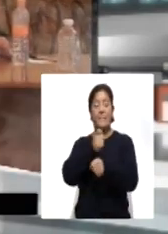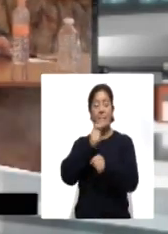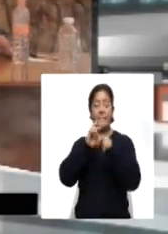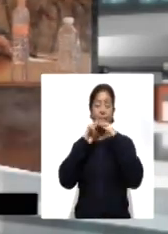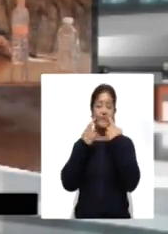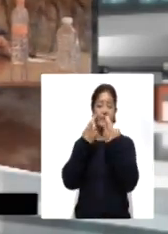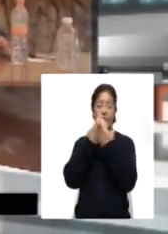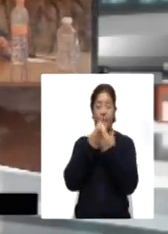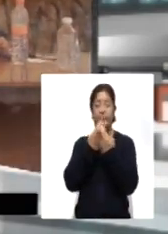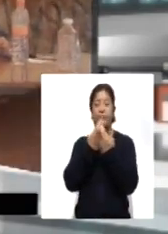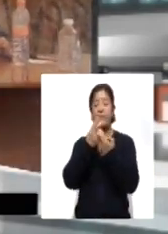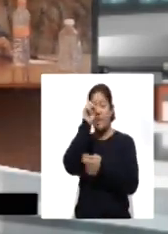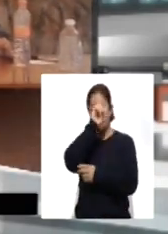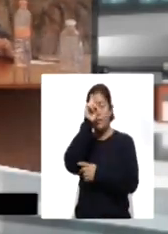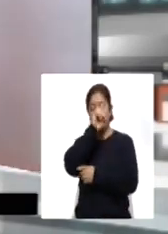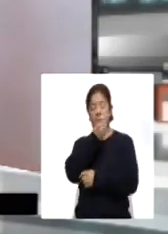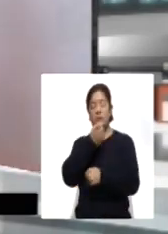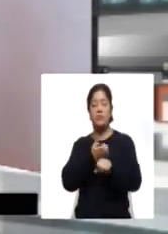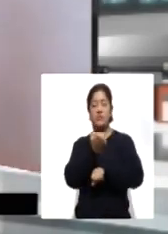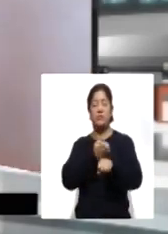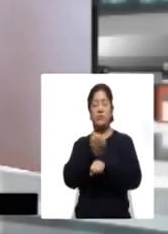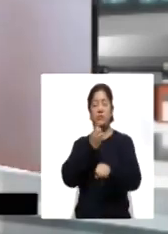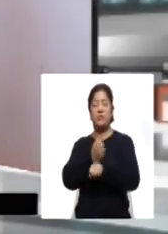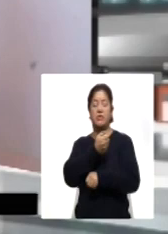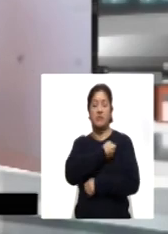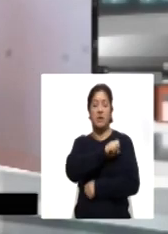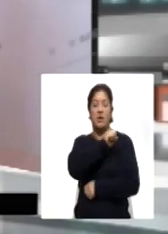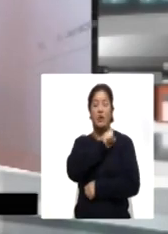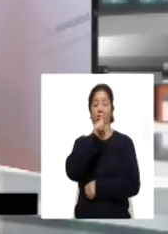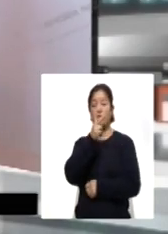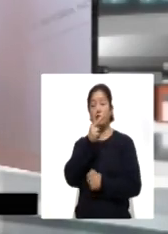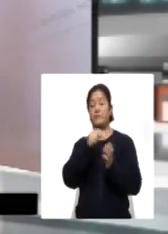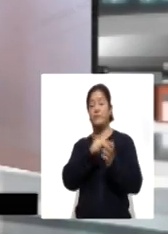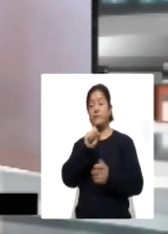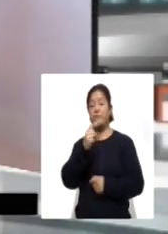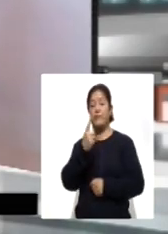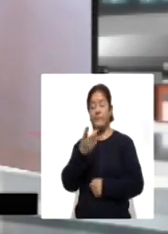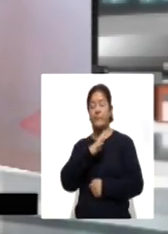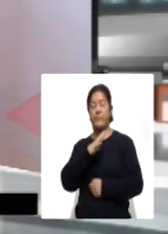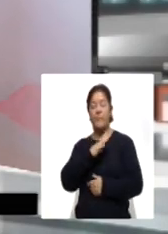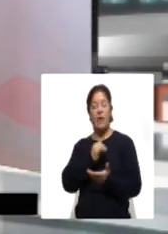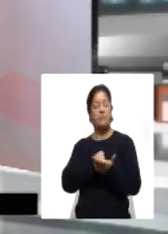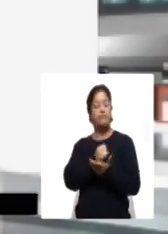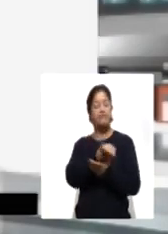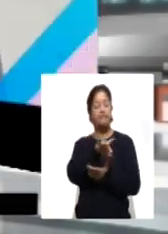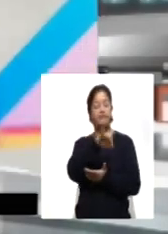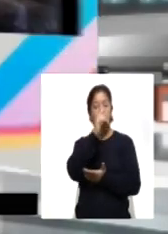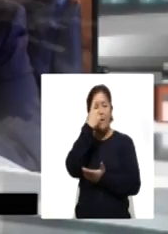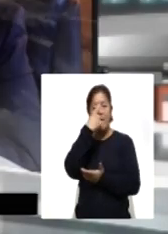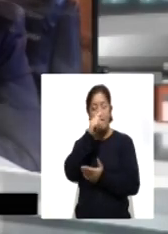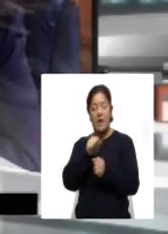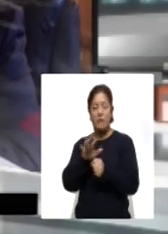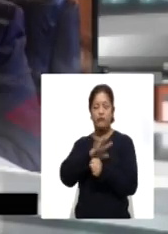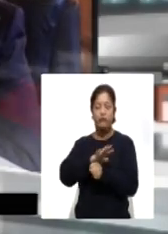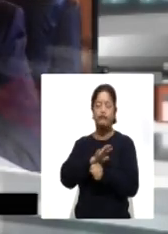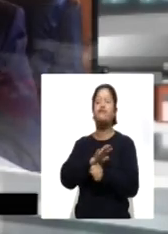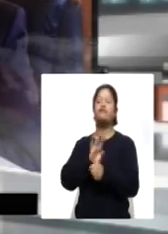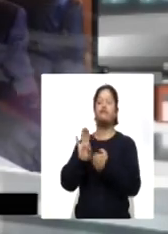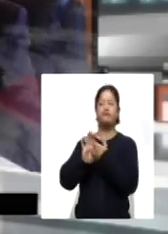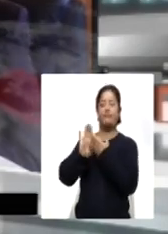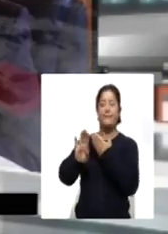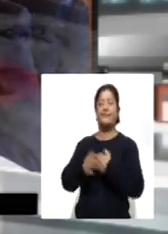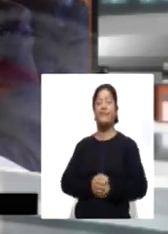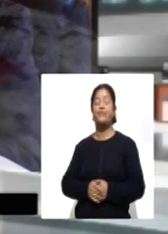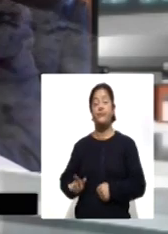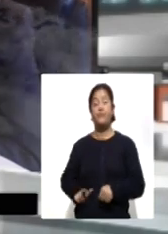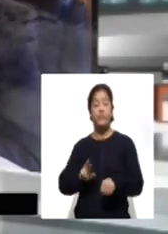del Consejo Estatal de Salud 2021. Determina medidas adicionales para combatir el COVID-19. Además, el gobernador